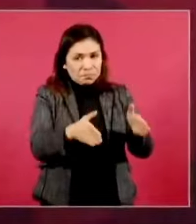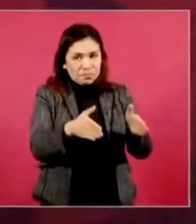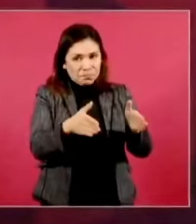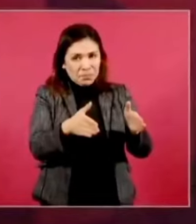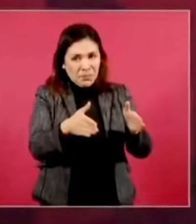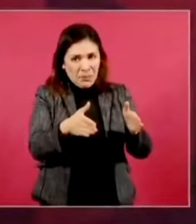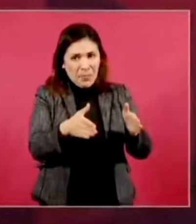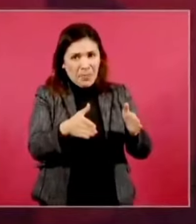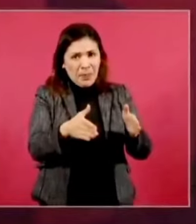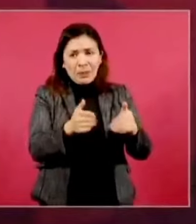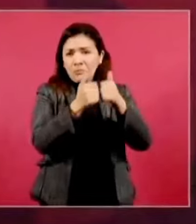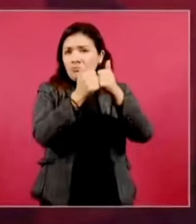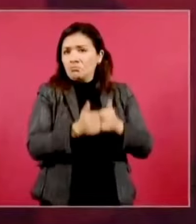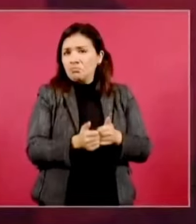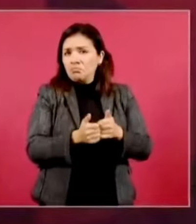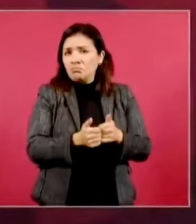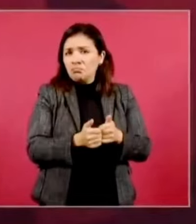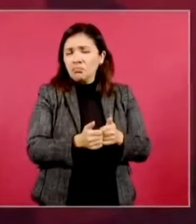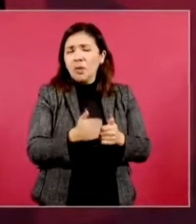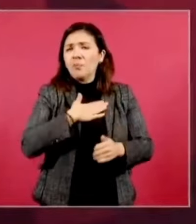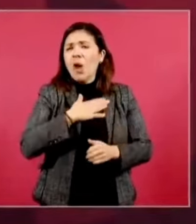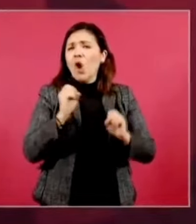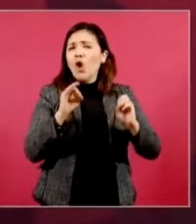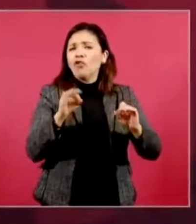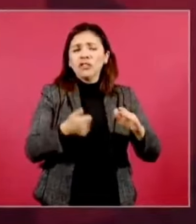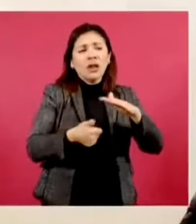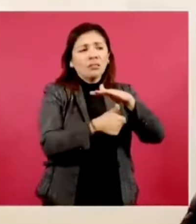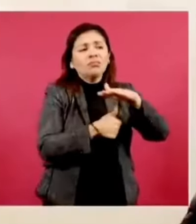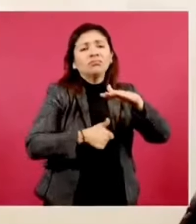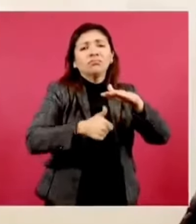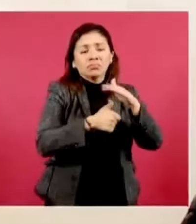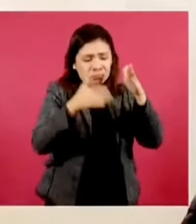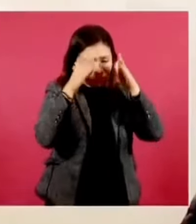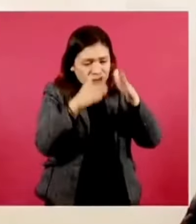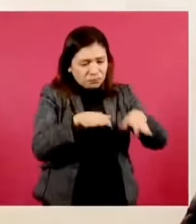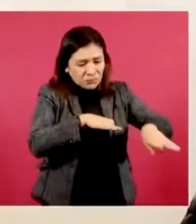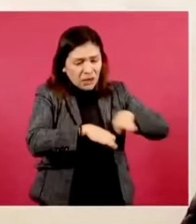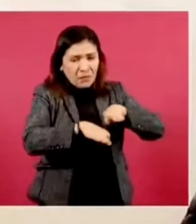que estuviese nada más ahí encerrado en la oficina,